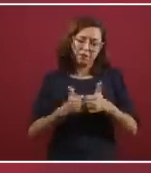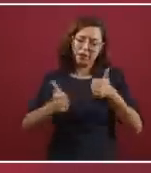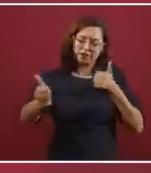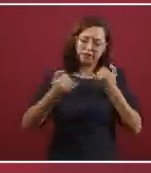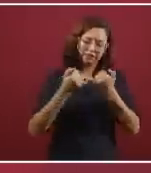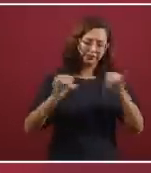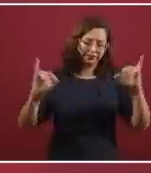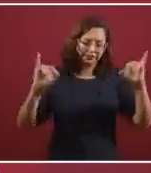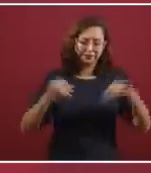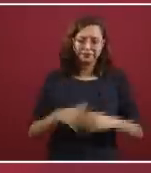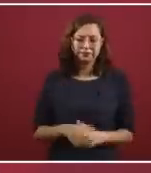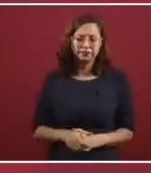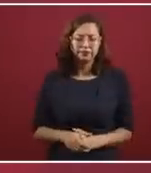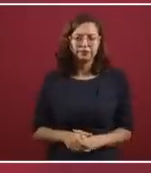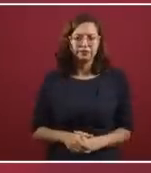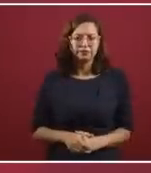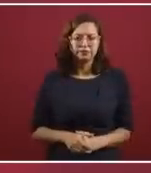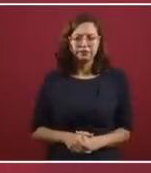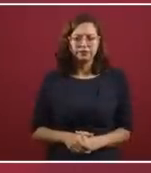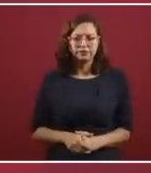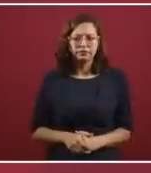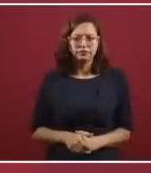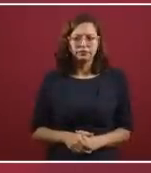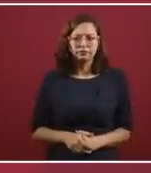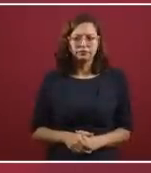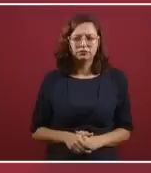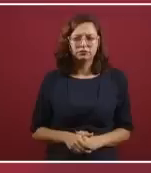no tenemos nosotros